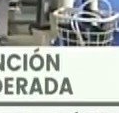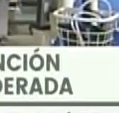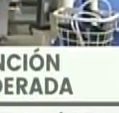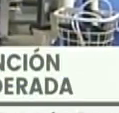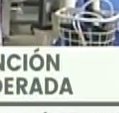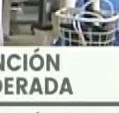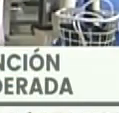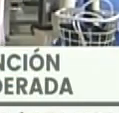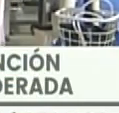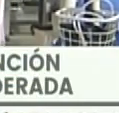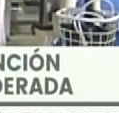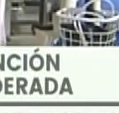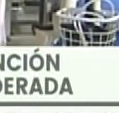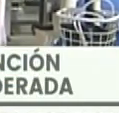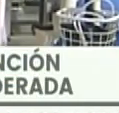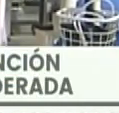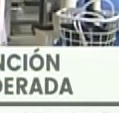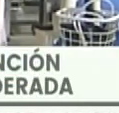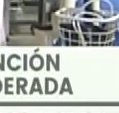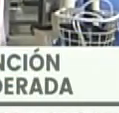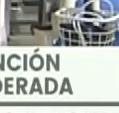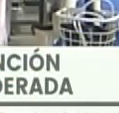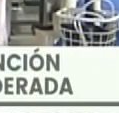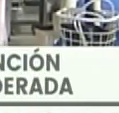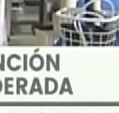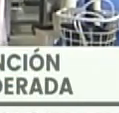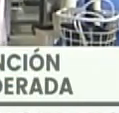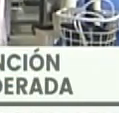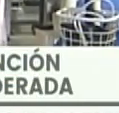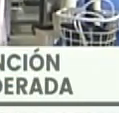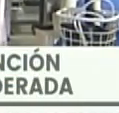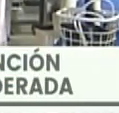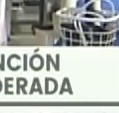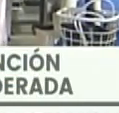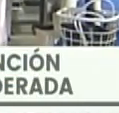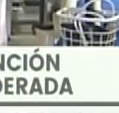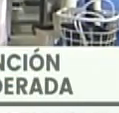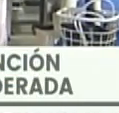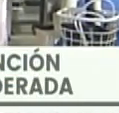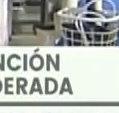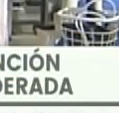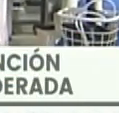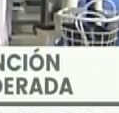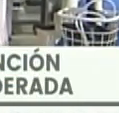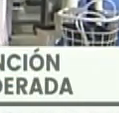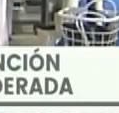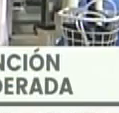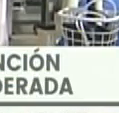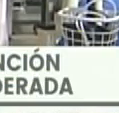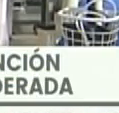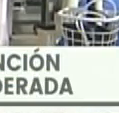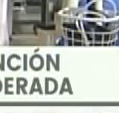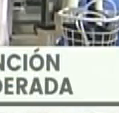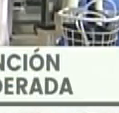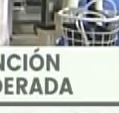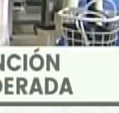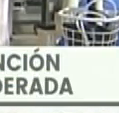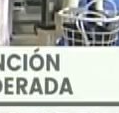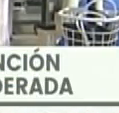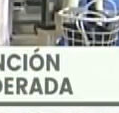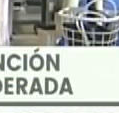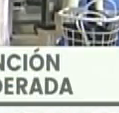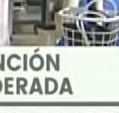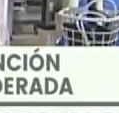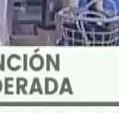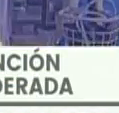Buenas tardes, mi comandante jefe. Bueno, también saludar a la comisión presidencial liderada por la vicepresidenta Delcy Rodríguez, quien con